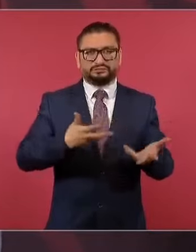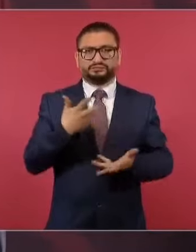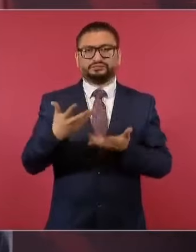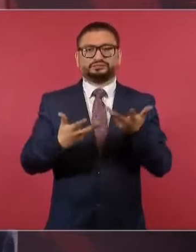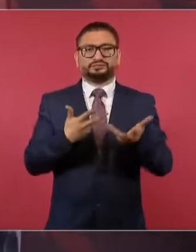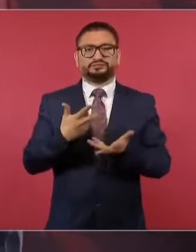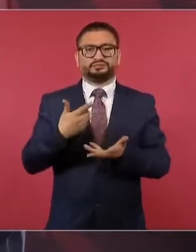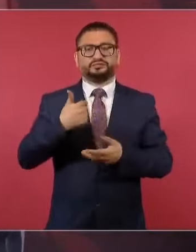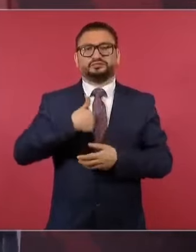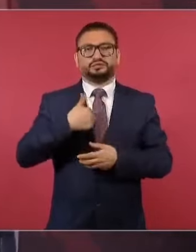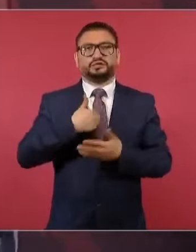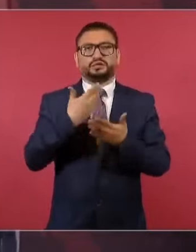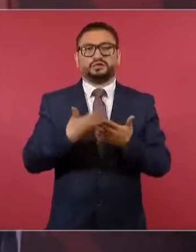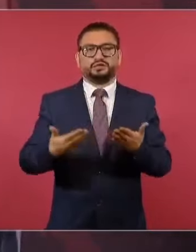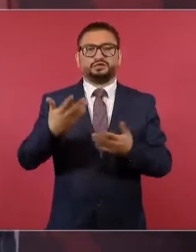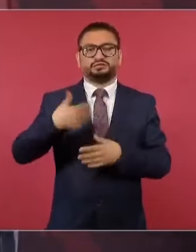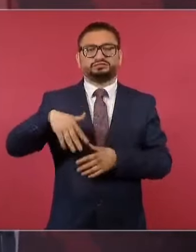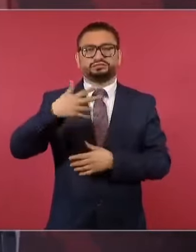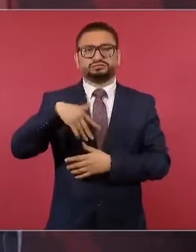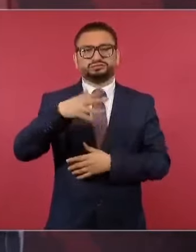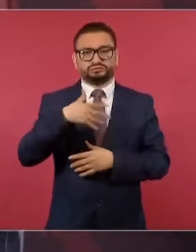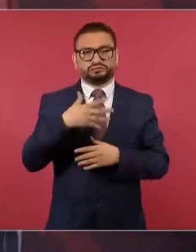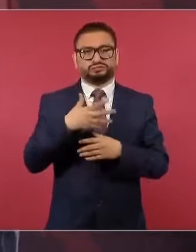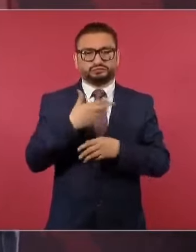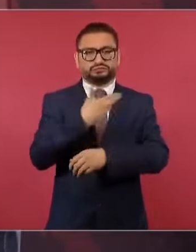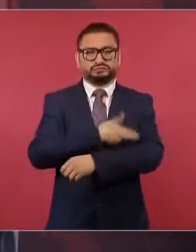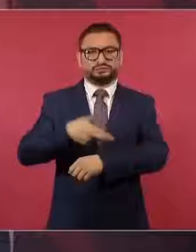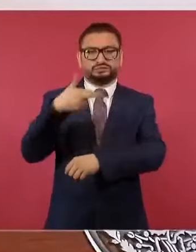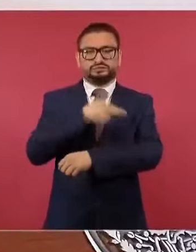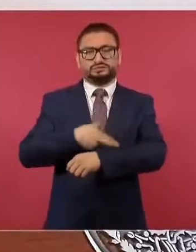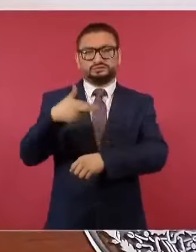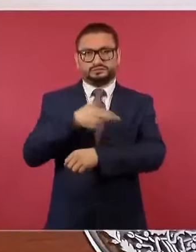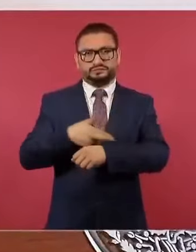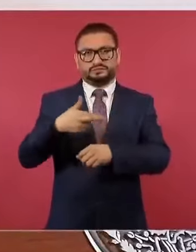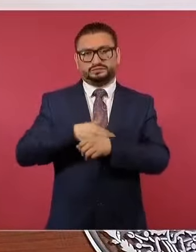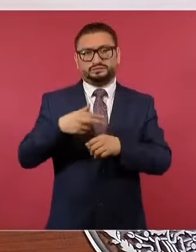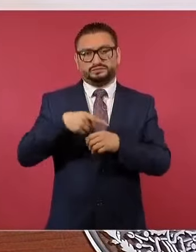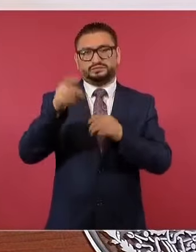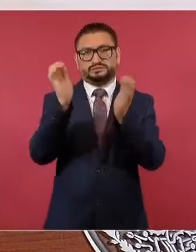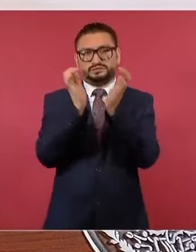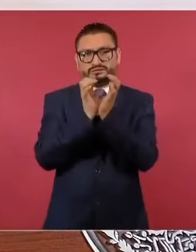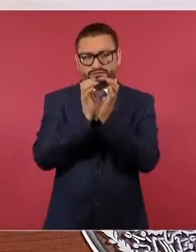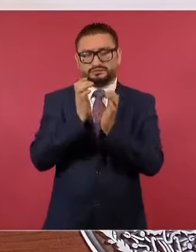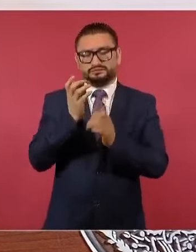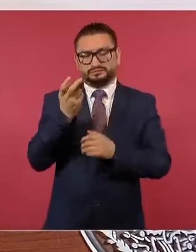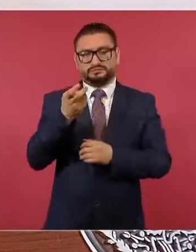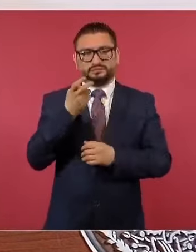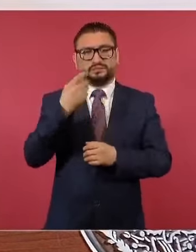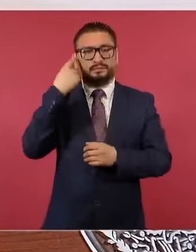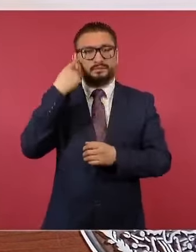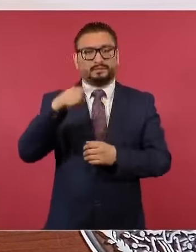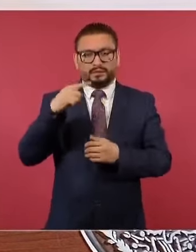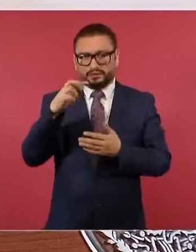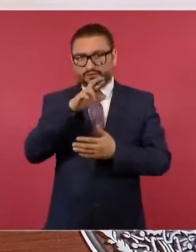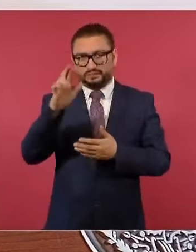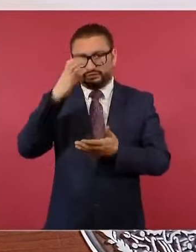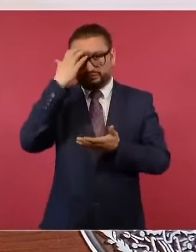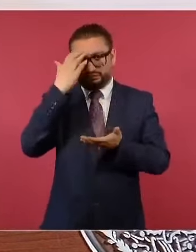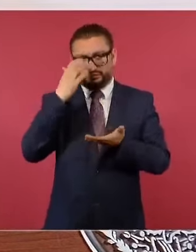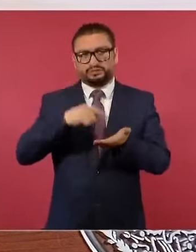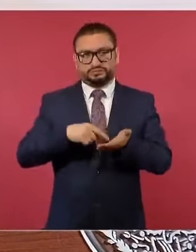Entonces tuve que hacer un trámite especial en el ISSSTE para que me